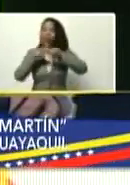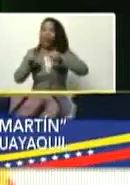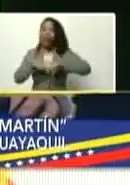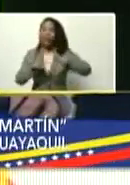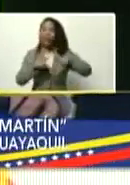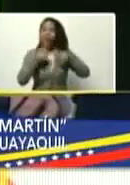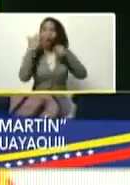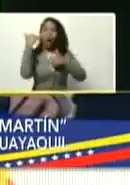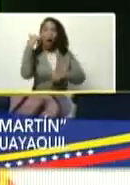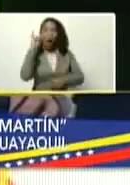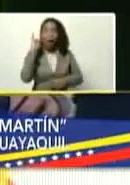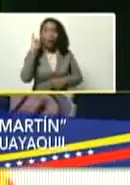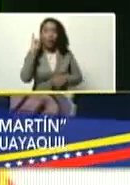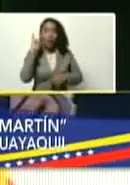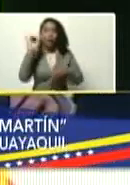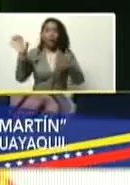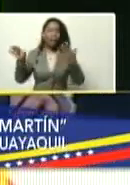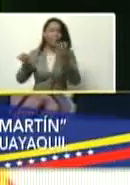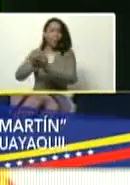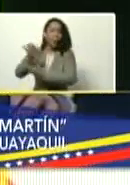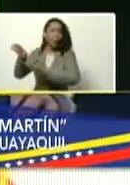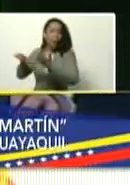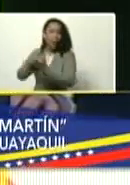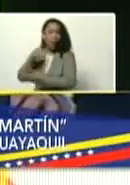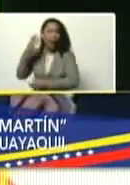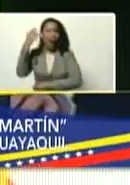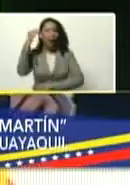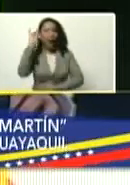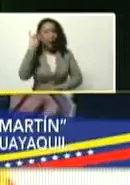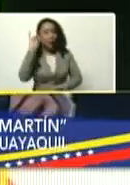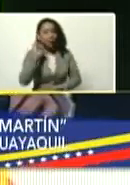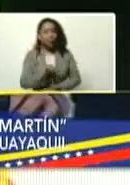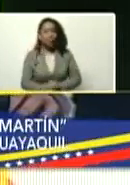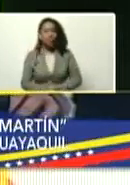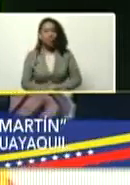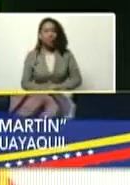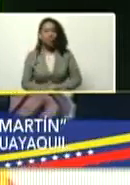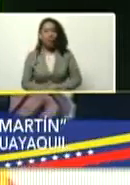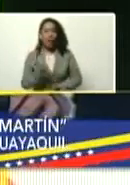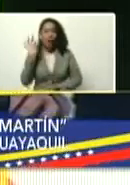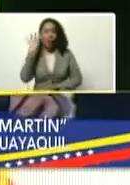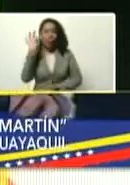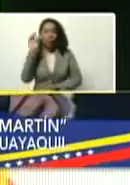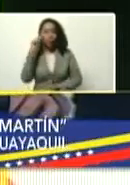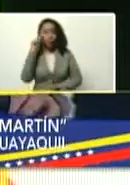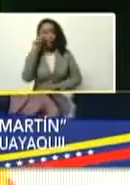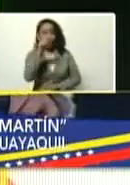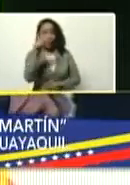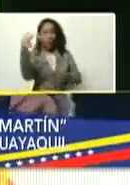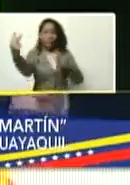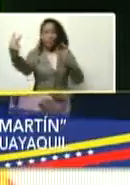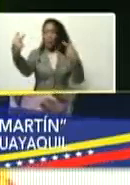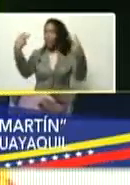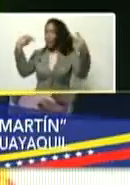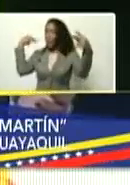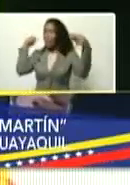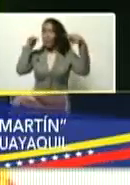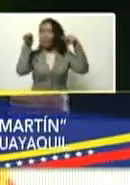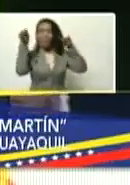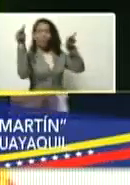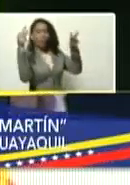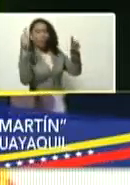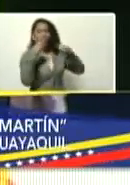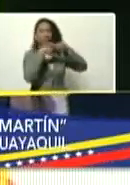está en el conflicto, está en los puntos de vista diferentes que